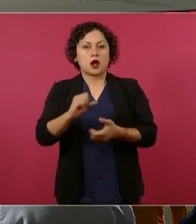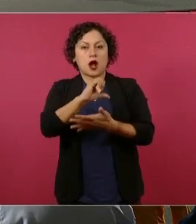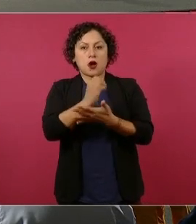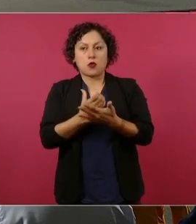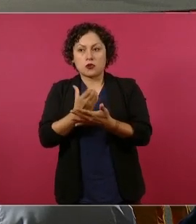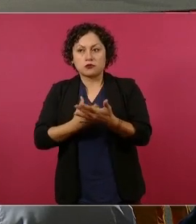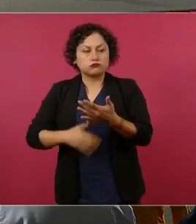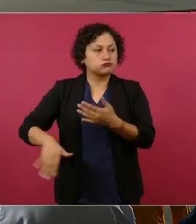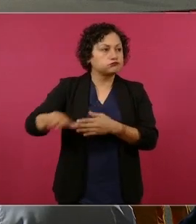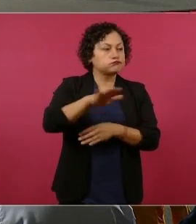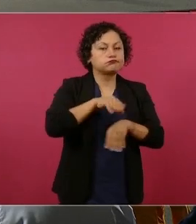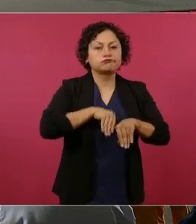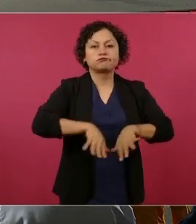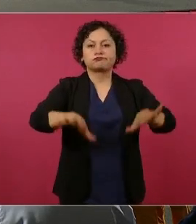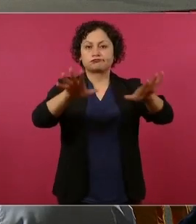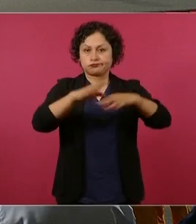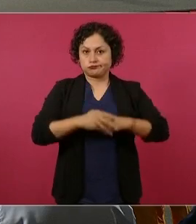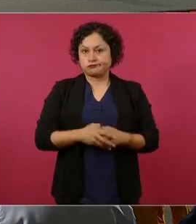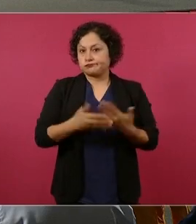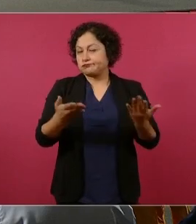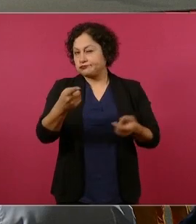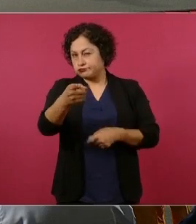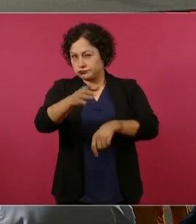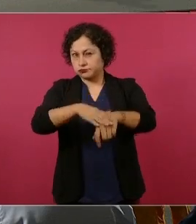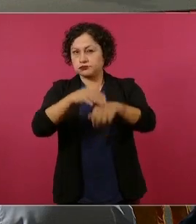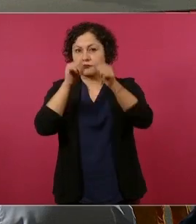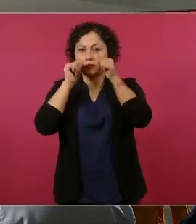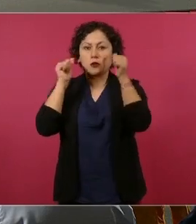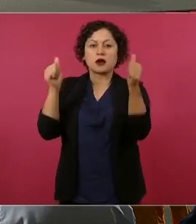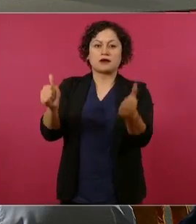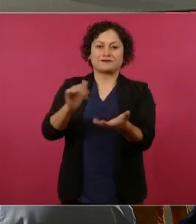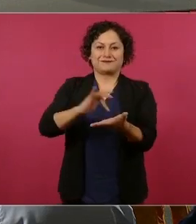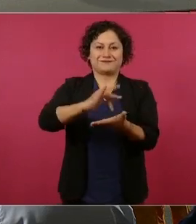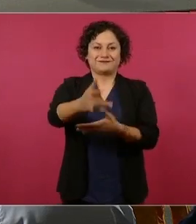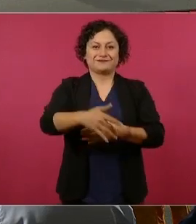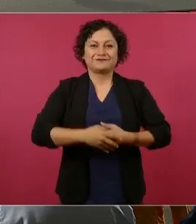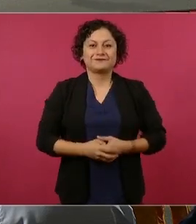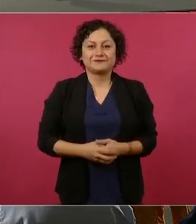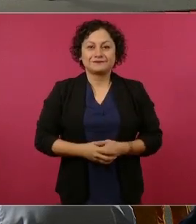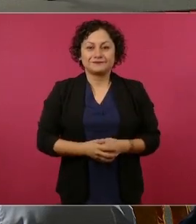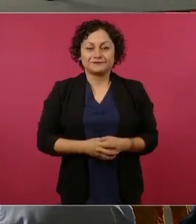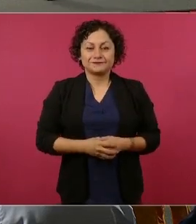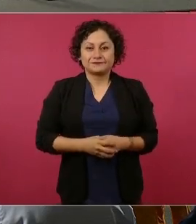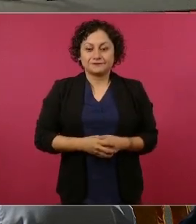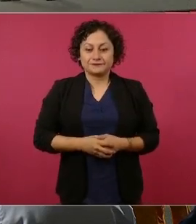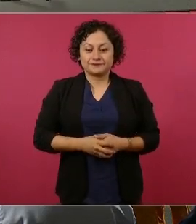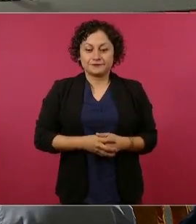pedir entonces su atención y muchas gracias. Señor presidente, iniciamos.